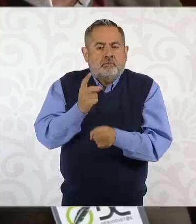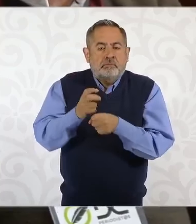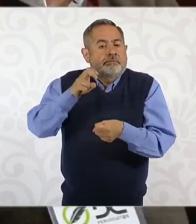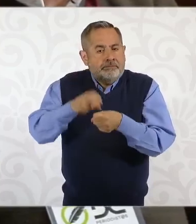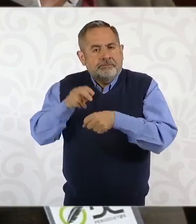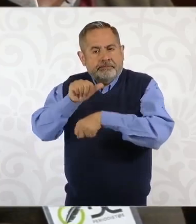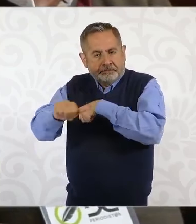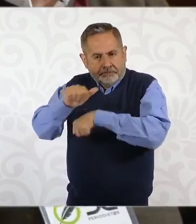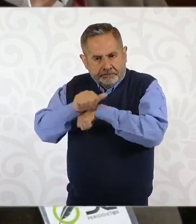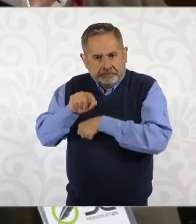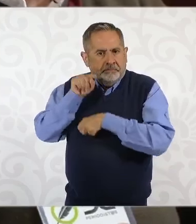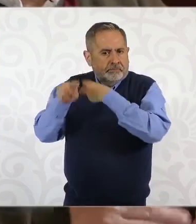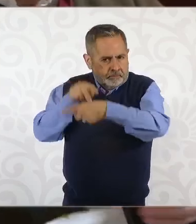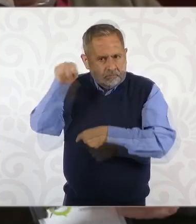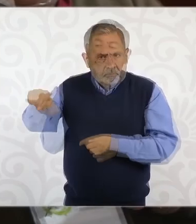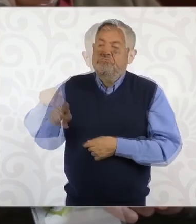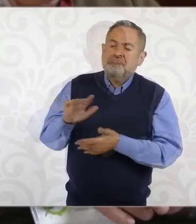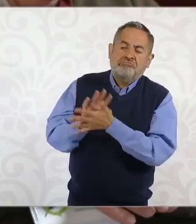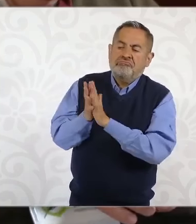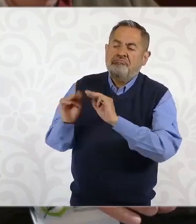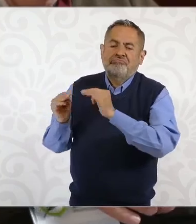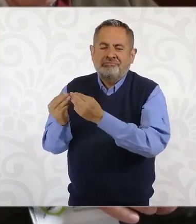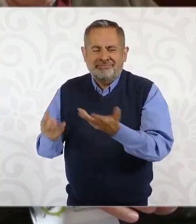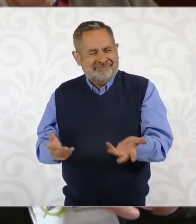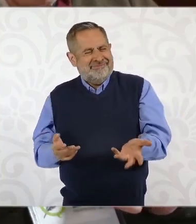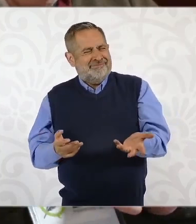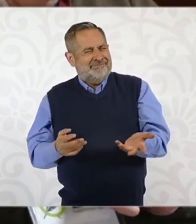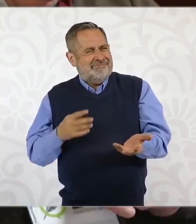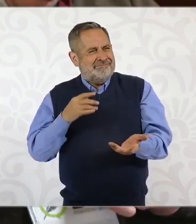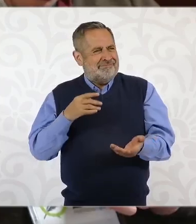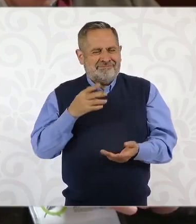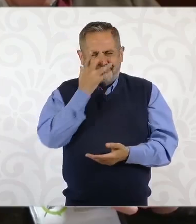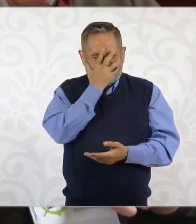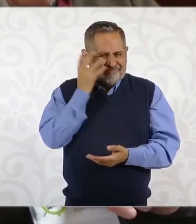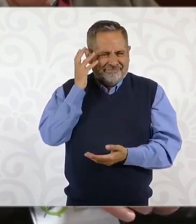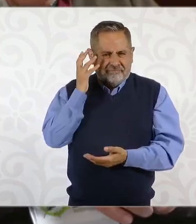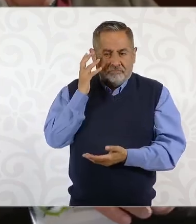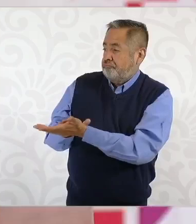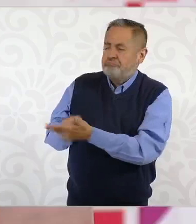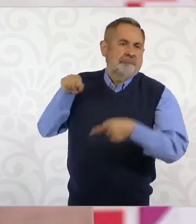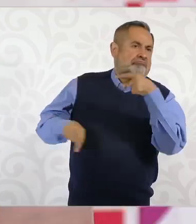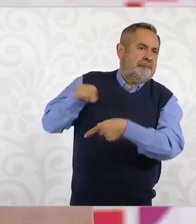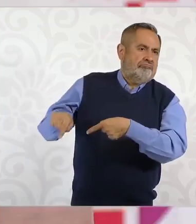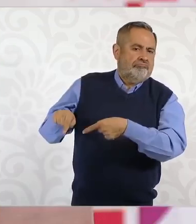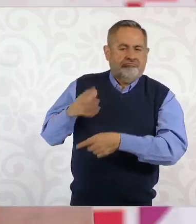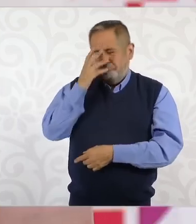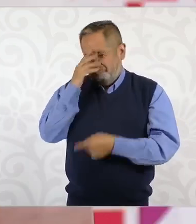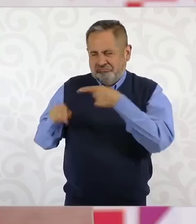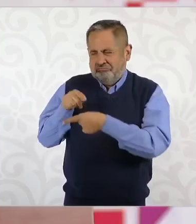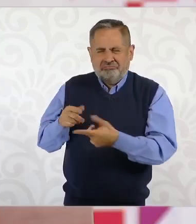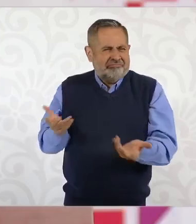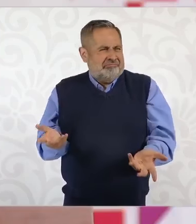Argentina en una conferencia organizada por la DEA. ¿No es un doble discurso el que está manejando el director de la DEA? Pues ya lo dijiste tú.